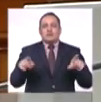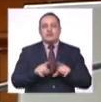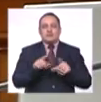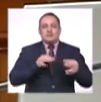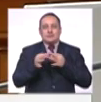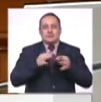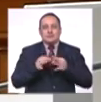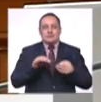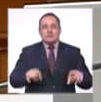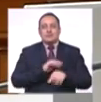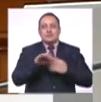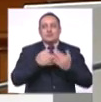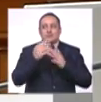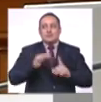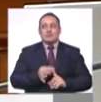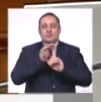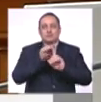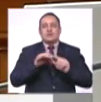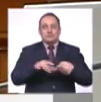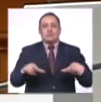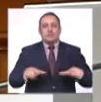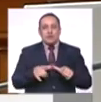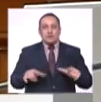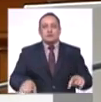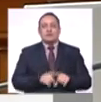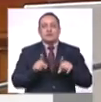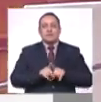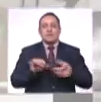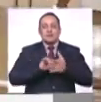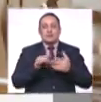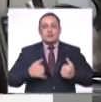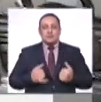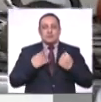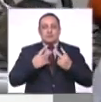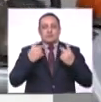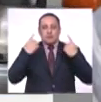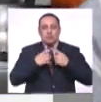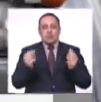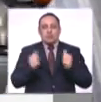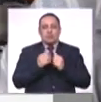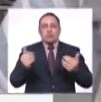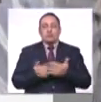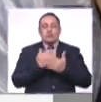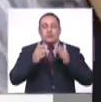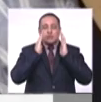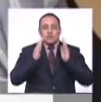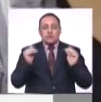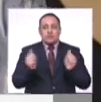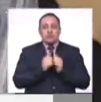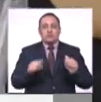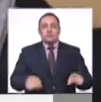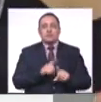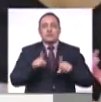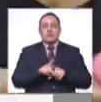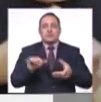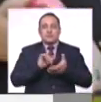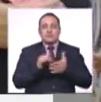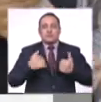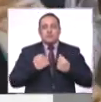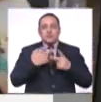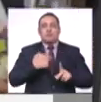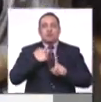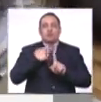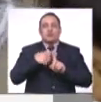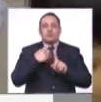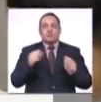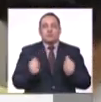sino también como el principal espacio para el desarrollo humano. Señaló que este nuevo enfoque se centra en fortalecer los aspectos positivos